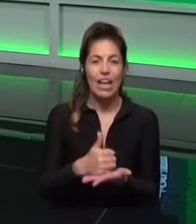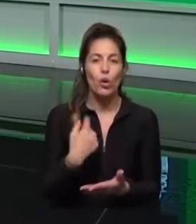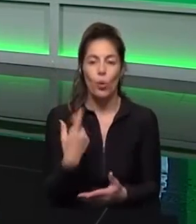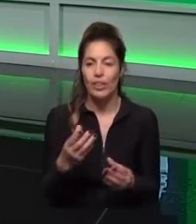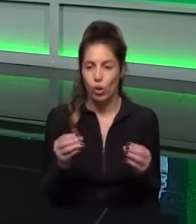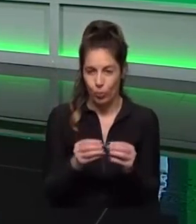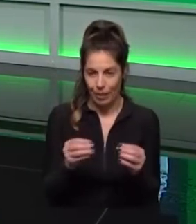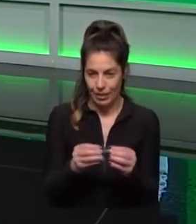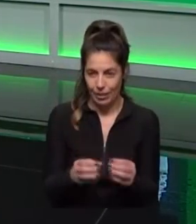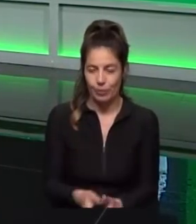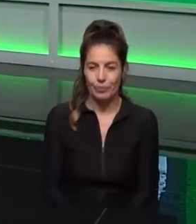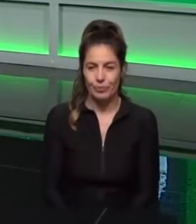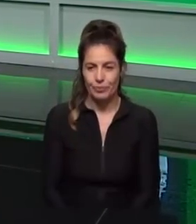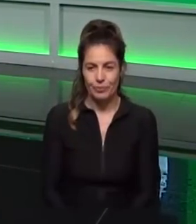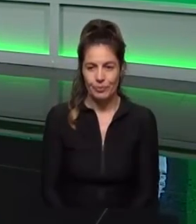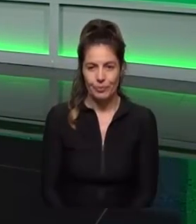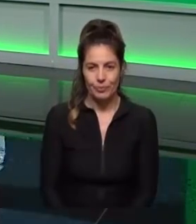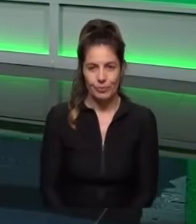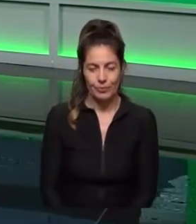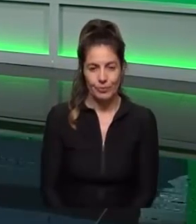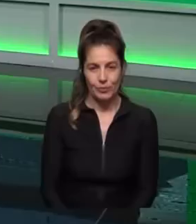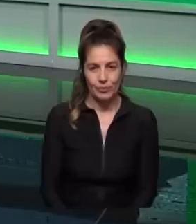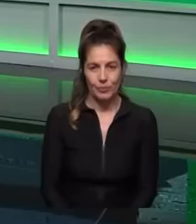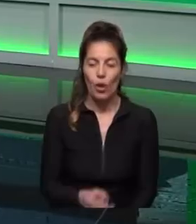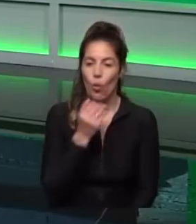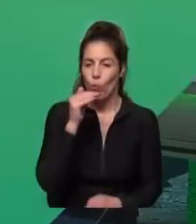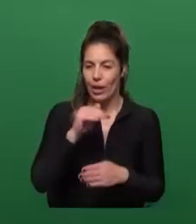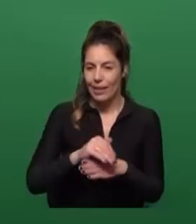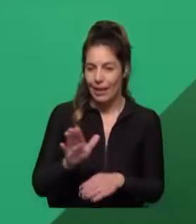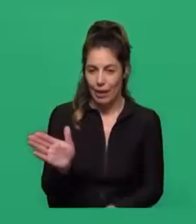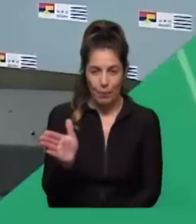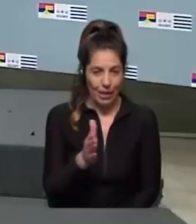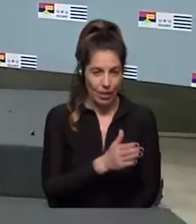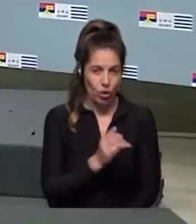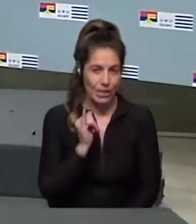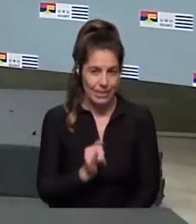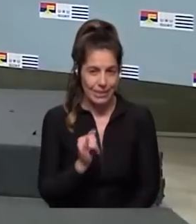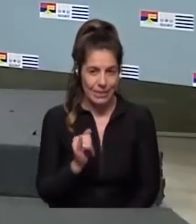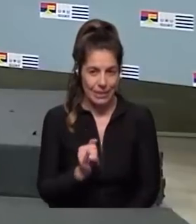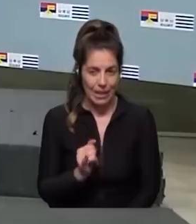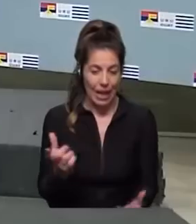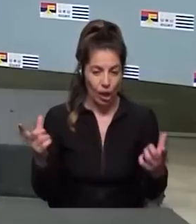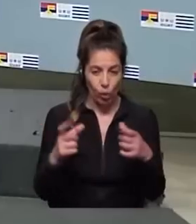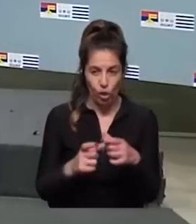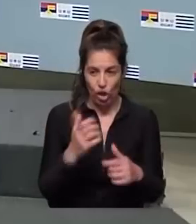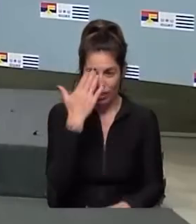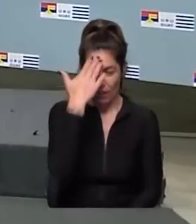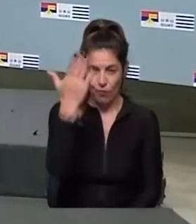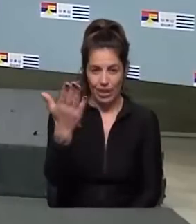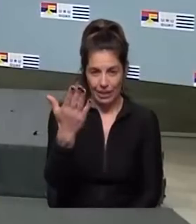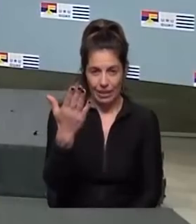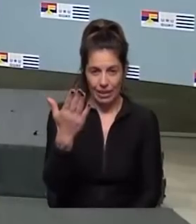adelante Diego Natalia Martín Qué tal Buenas tardes para todas y todas así ves mesa política del frente amplio